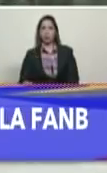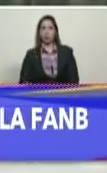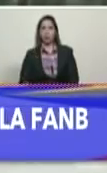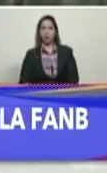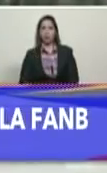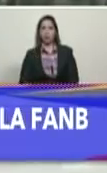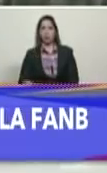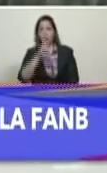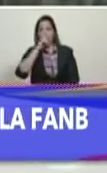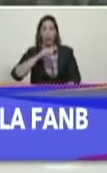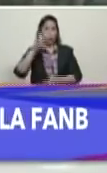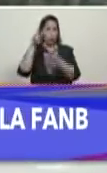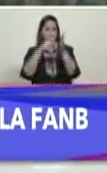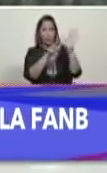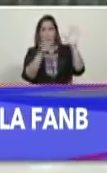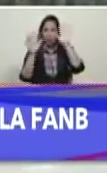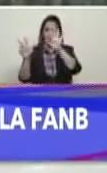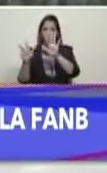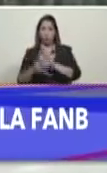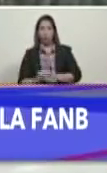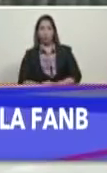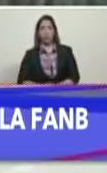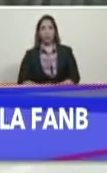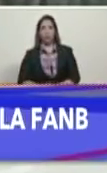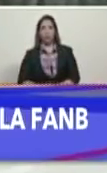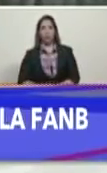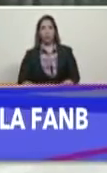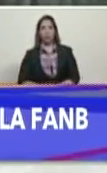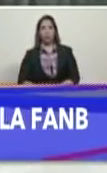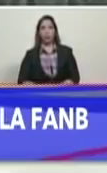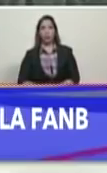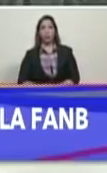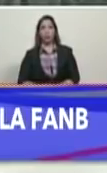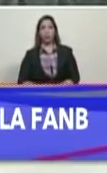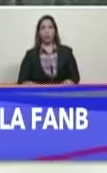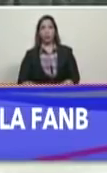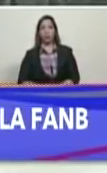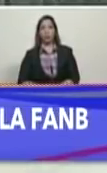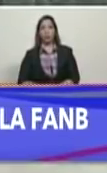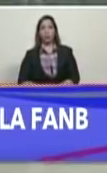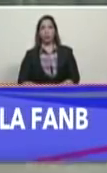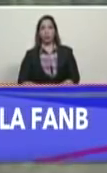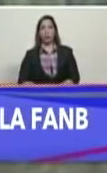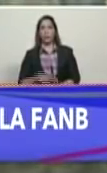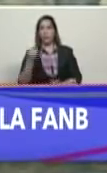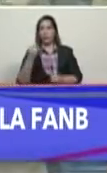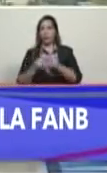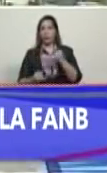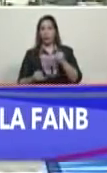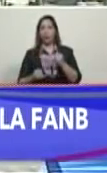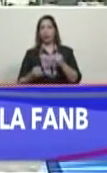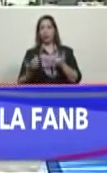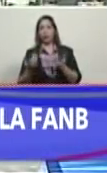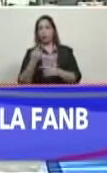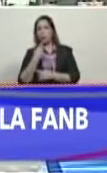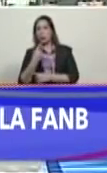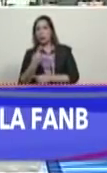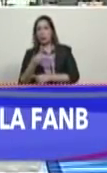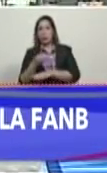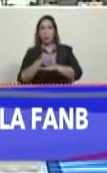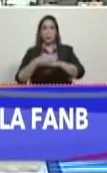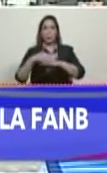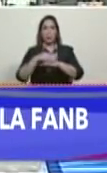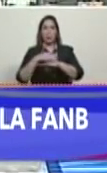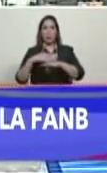Año 2018, estaba comentando con el general en jefe Vladimir Padrino López, con